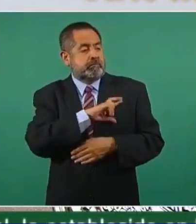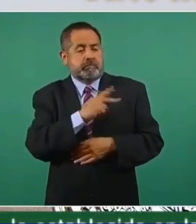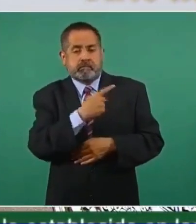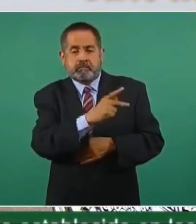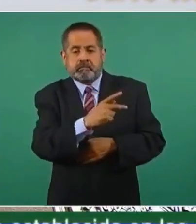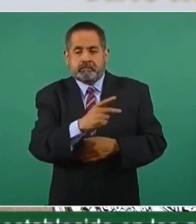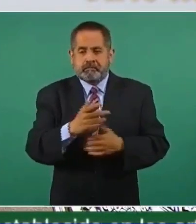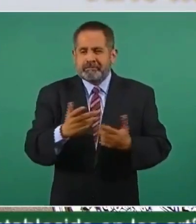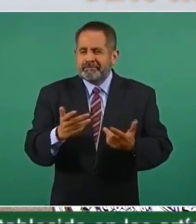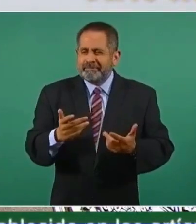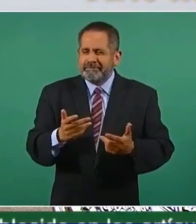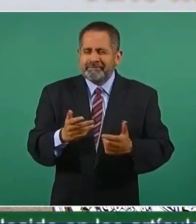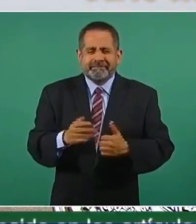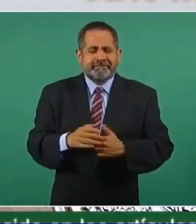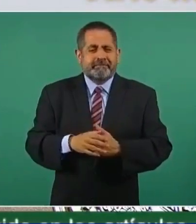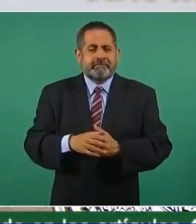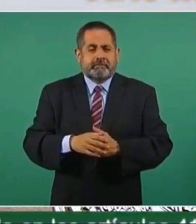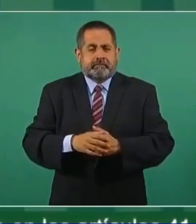y